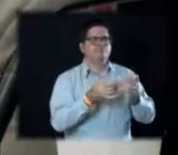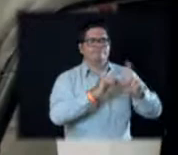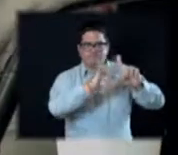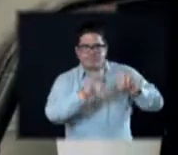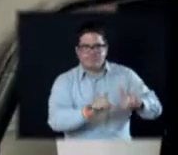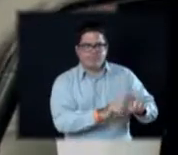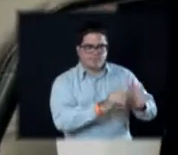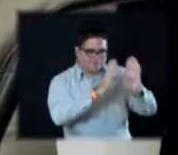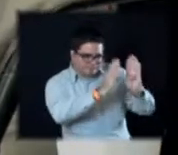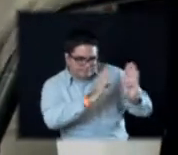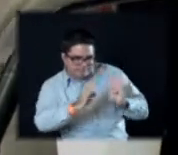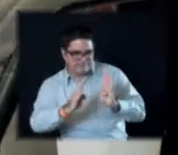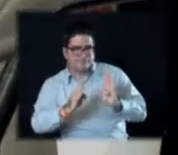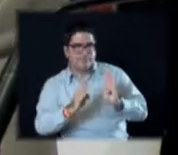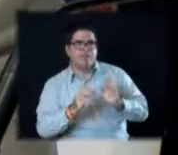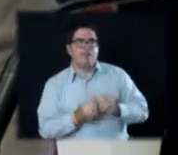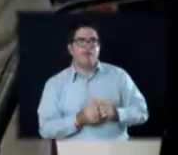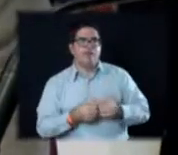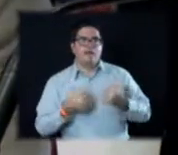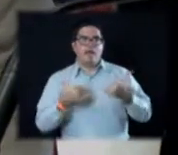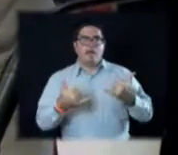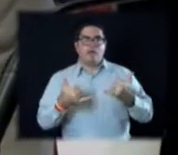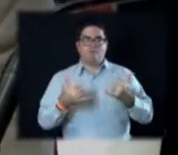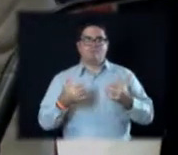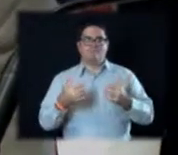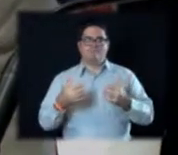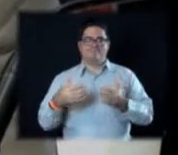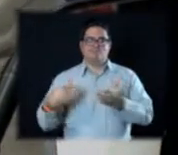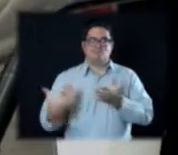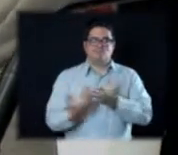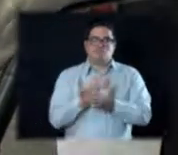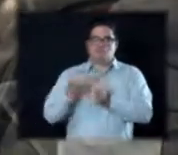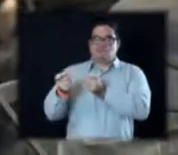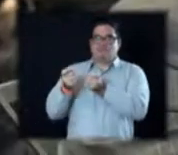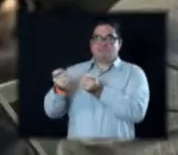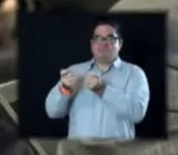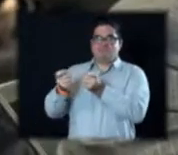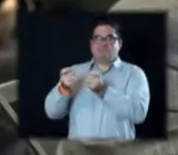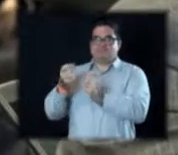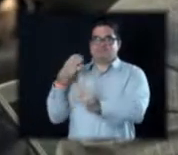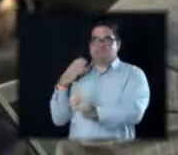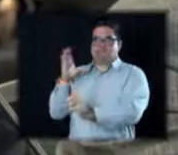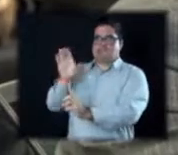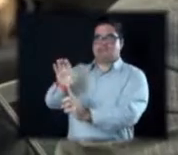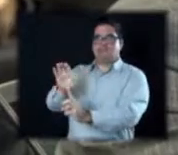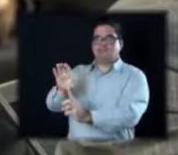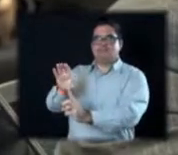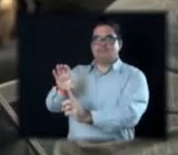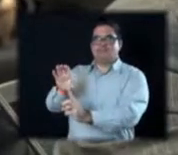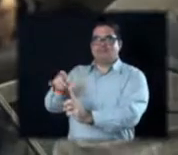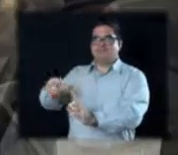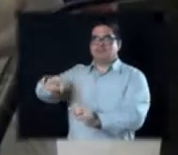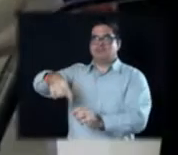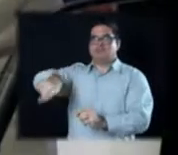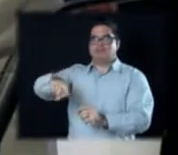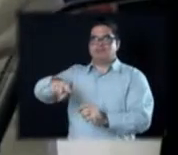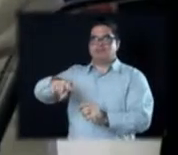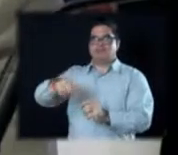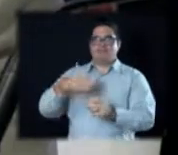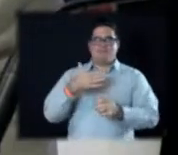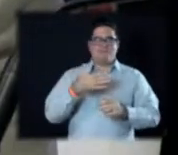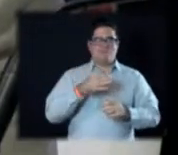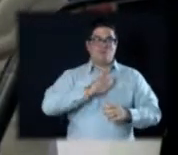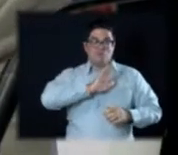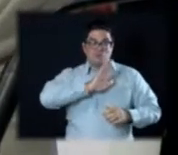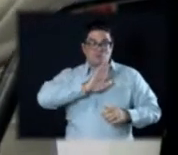del personal de carrera para que ustedes le puedan pasar el poder a un nuevo gobierno, para que hereden